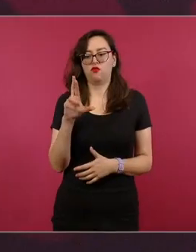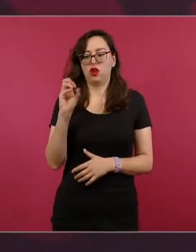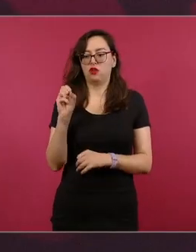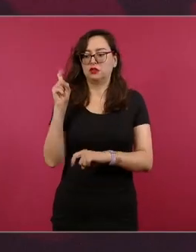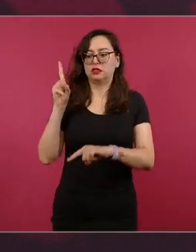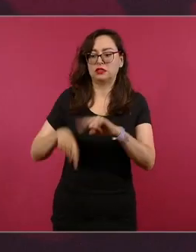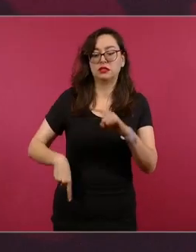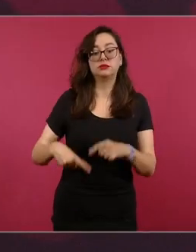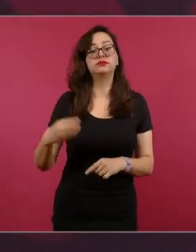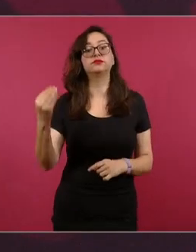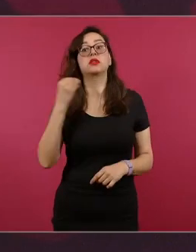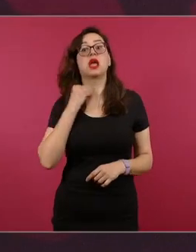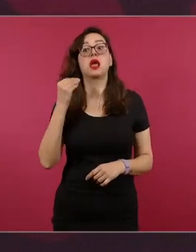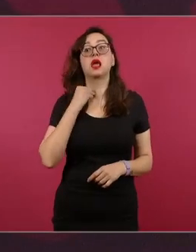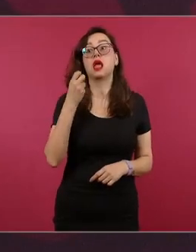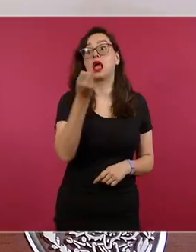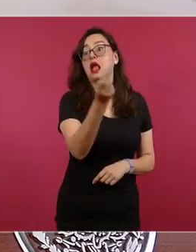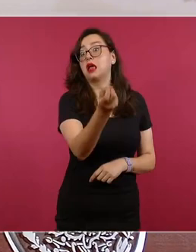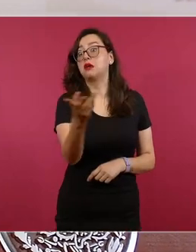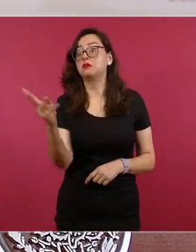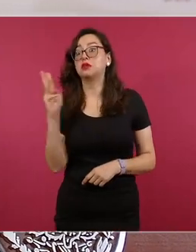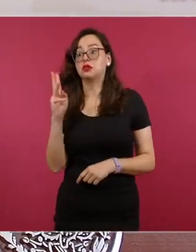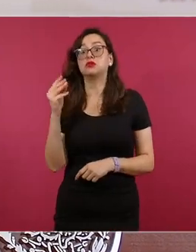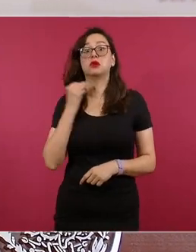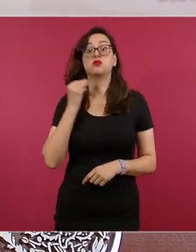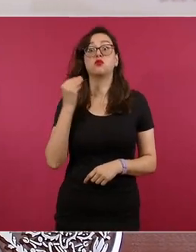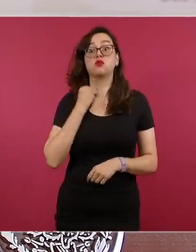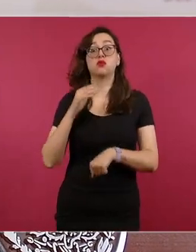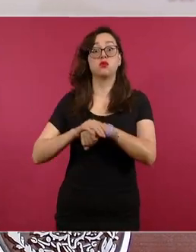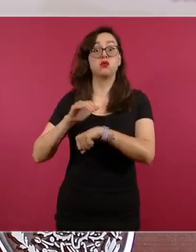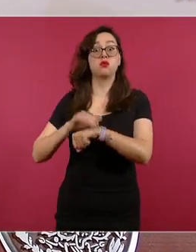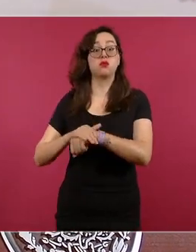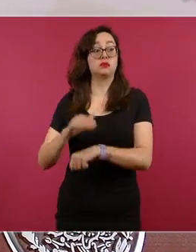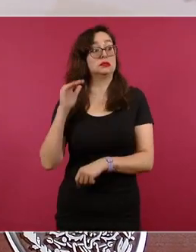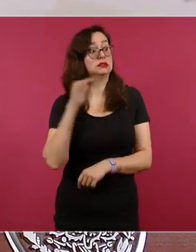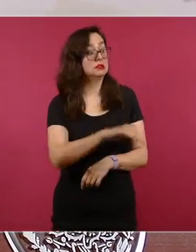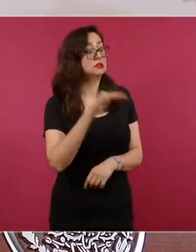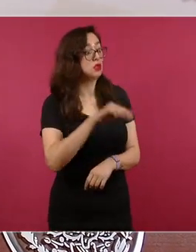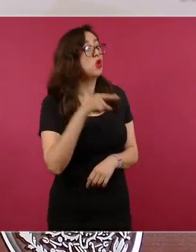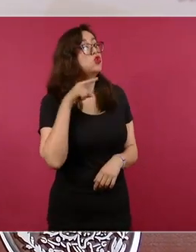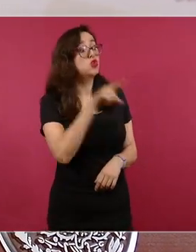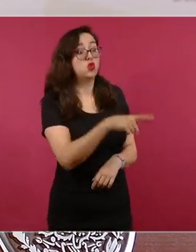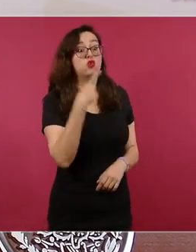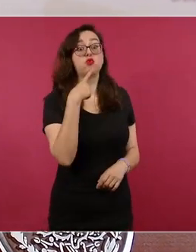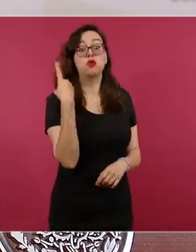recomendación es ampárate. No, no, no,